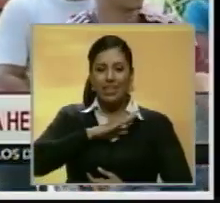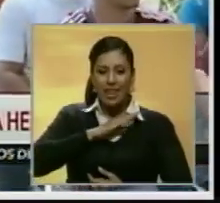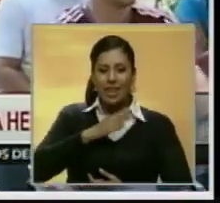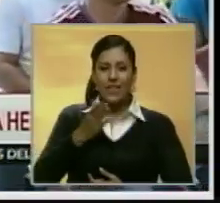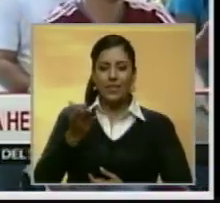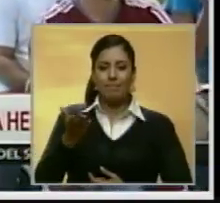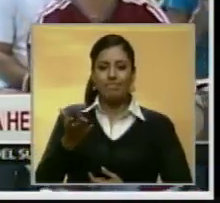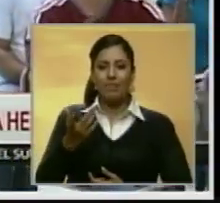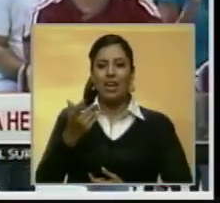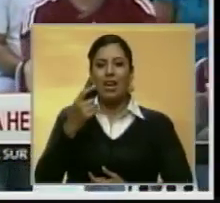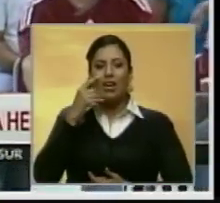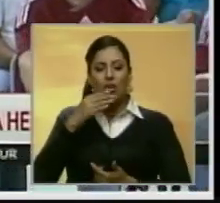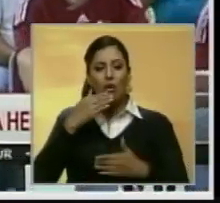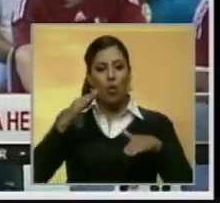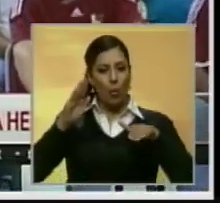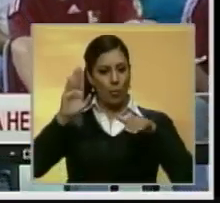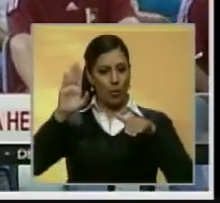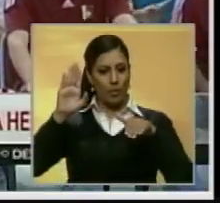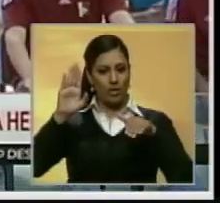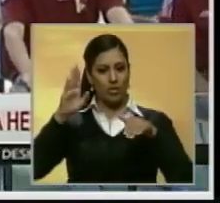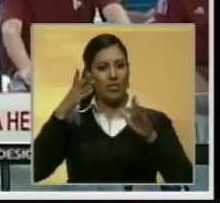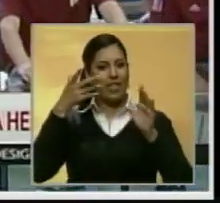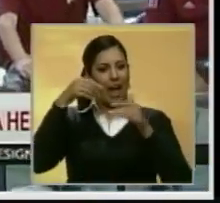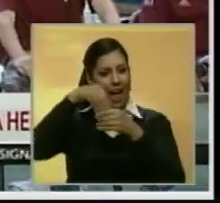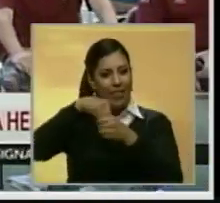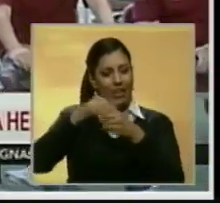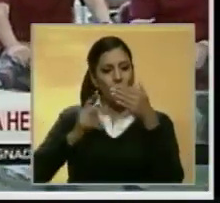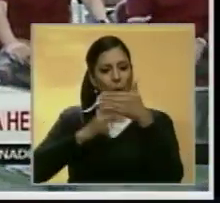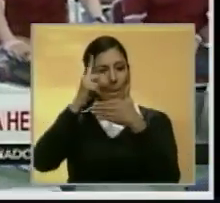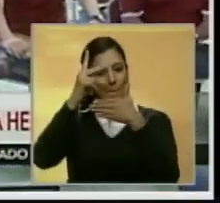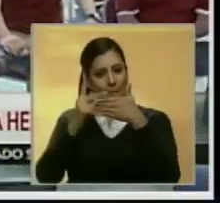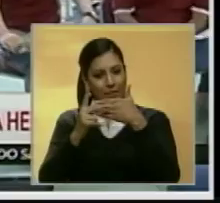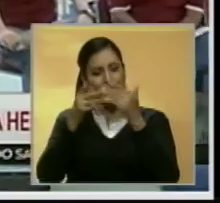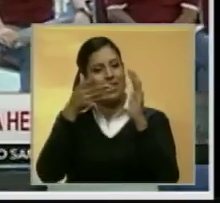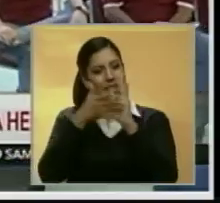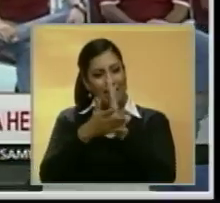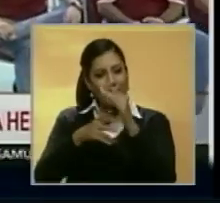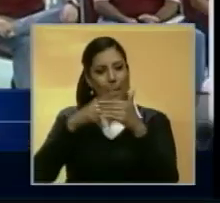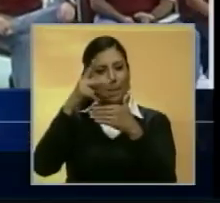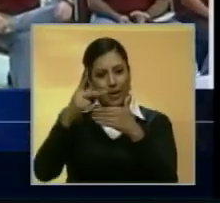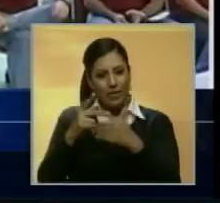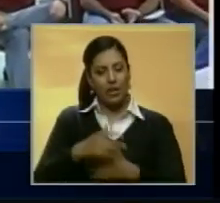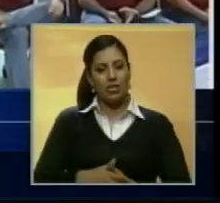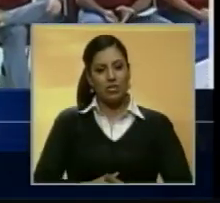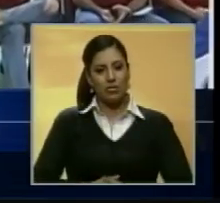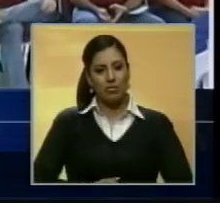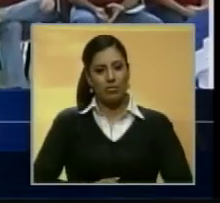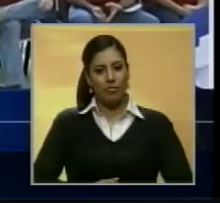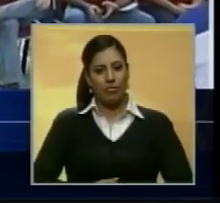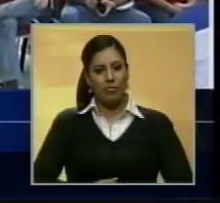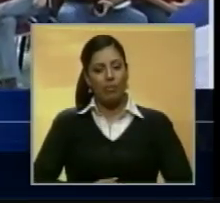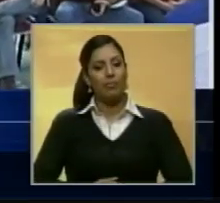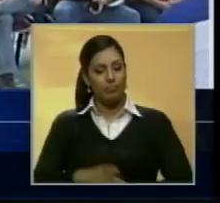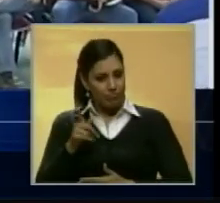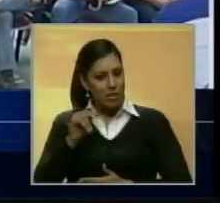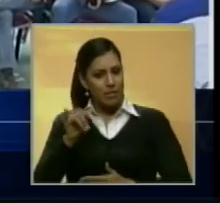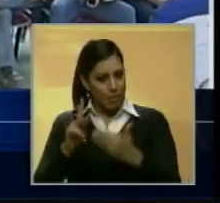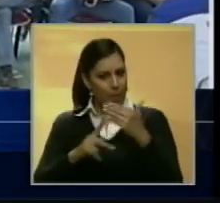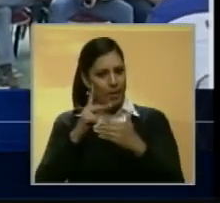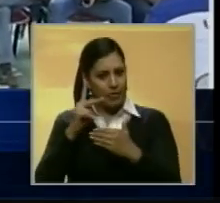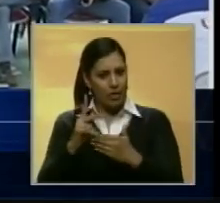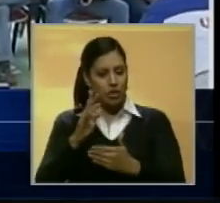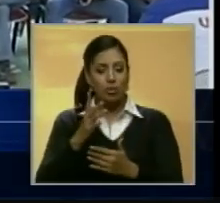ser un compromiso dentro de la planificación. Eso es parte de la planificación. Parte de la